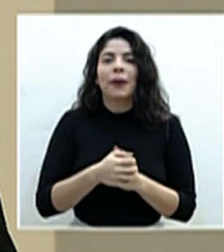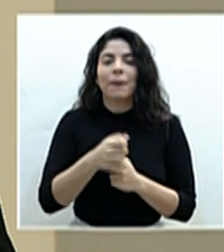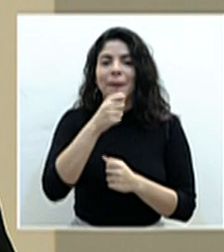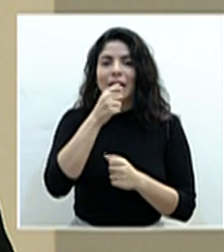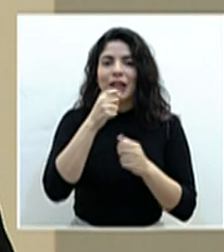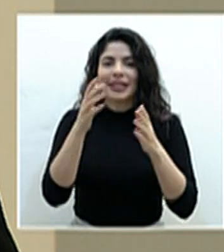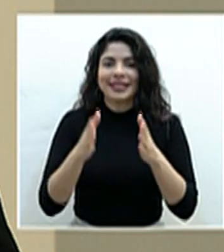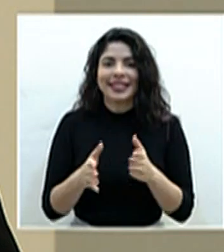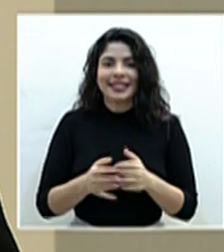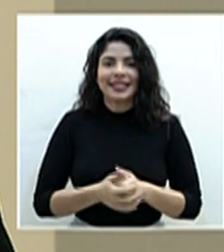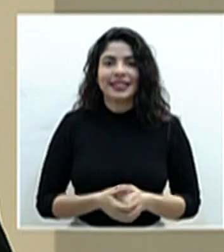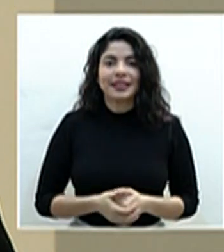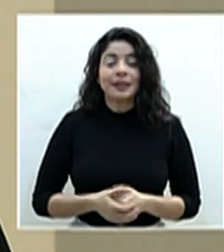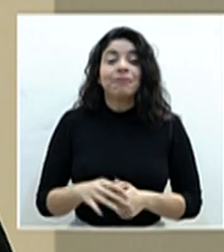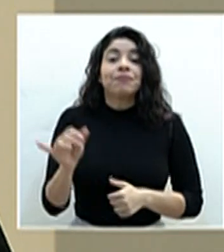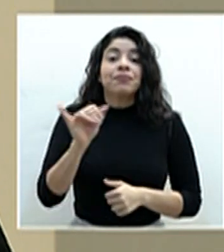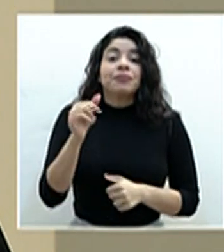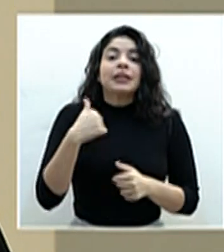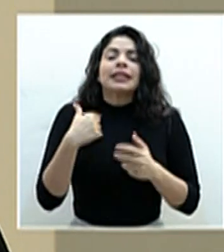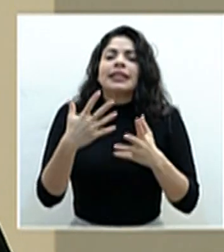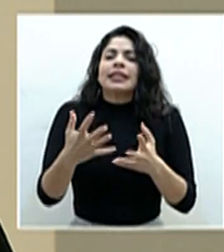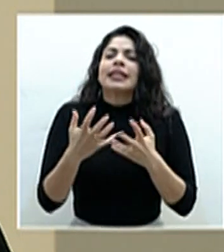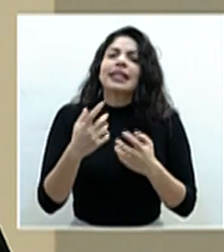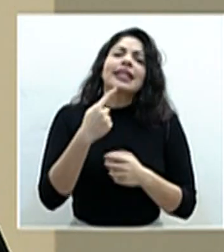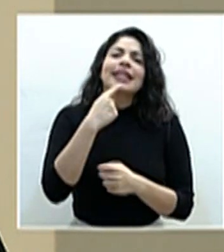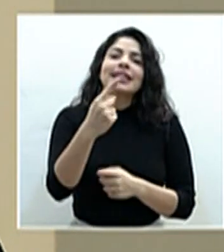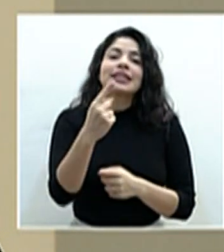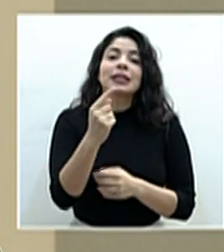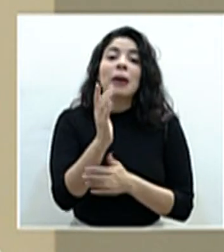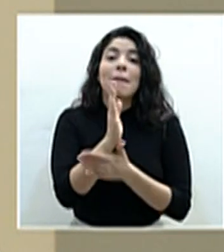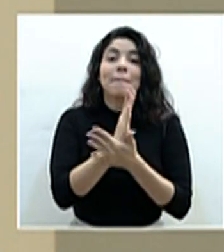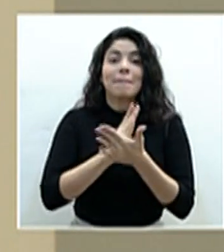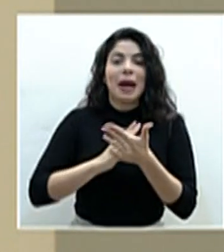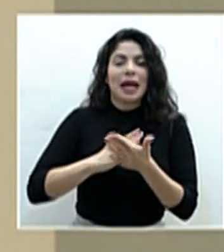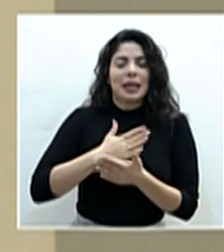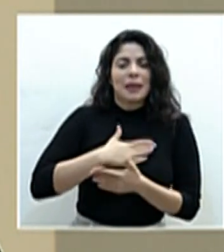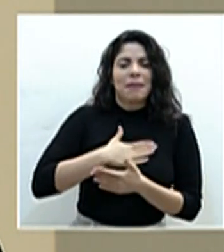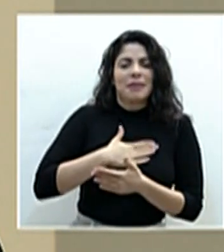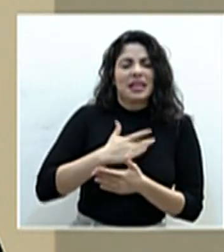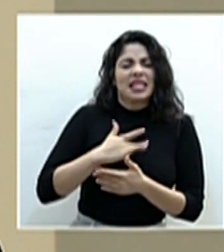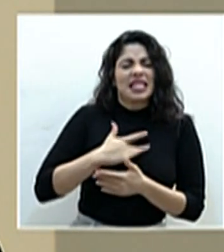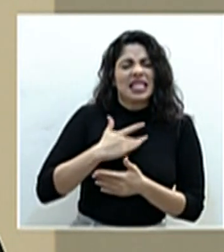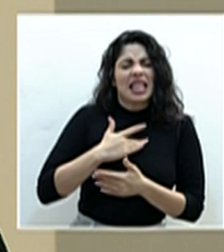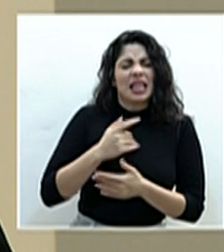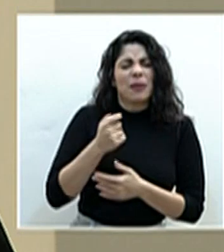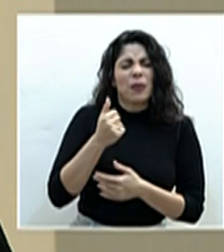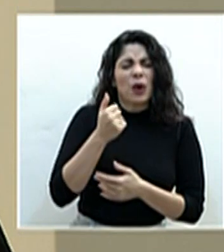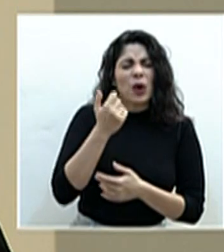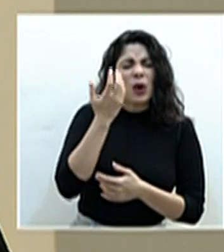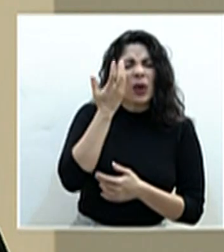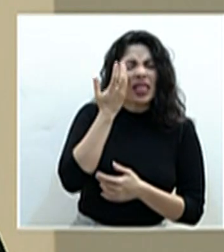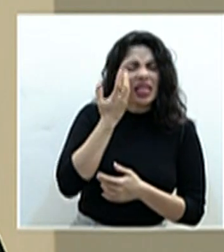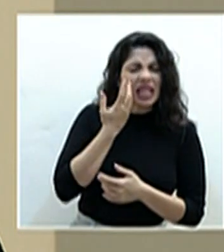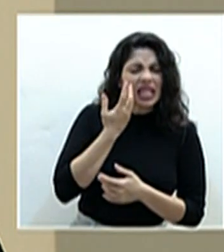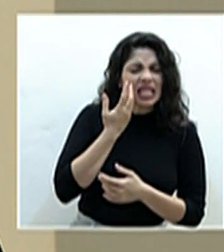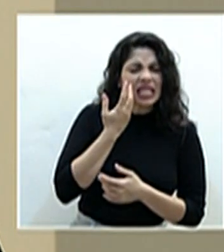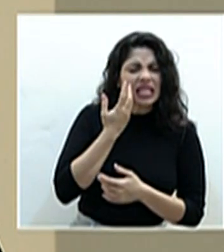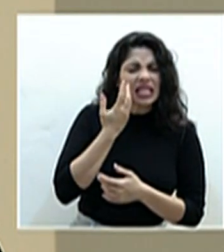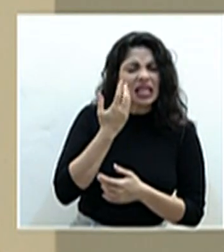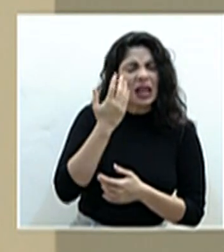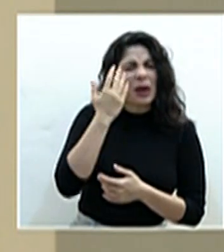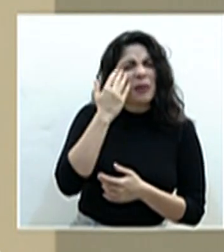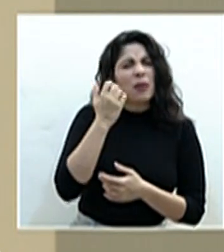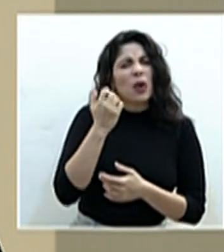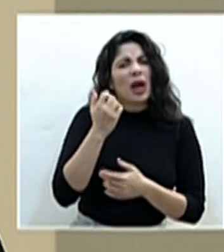colegas periodistas y quisiera decir que parte de mí siente algo de tristeza dado el